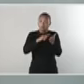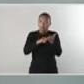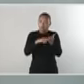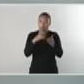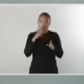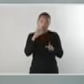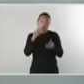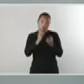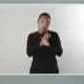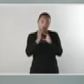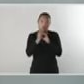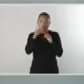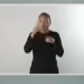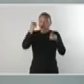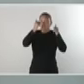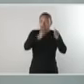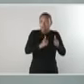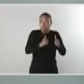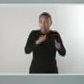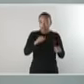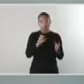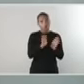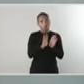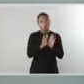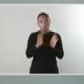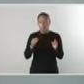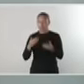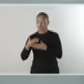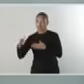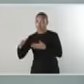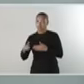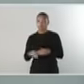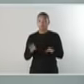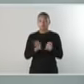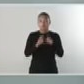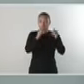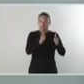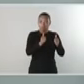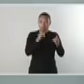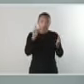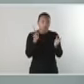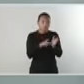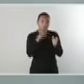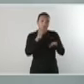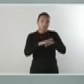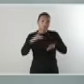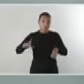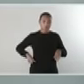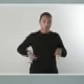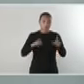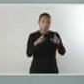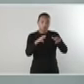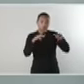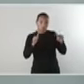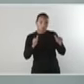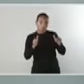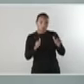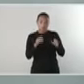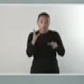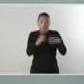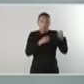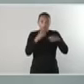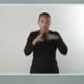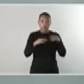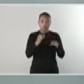queden o que se vayan que se queden quiere decir seguir con esos gobiernos que nos han robado que nos han saqueado que han endeudado el futuro de